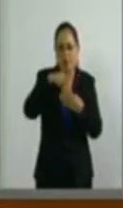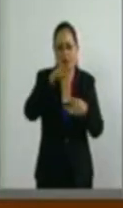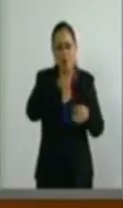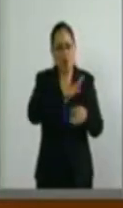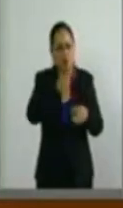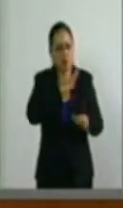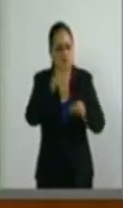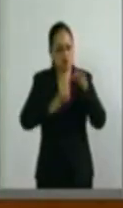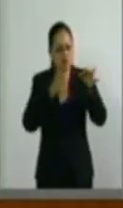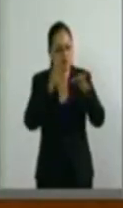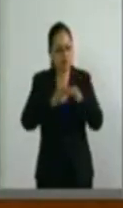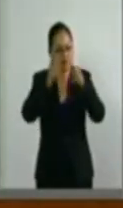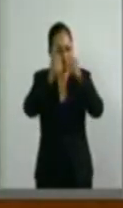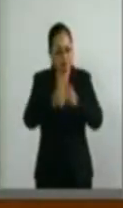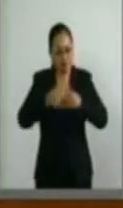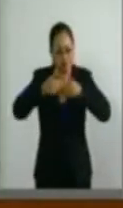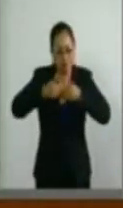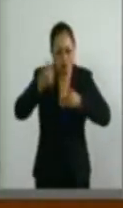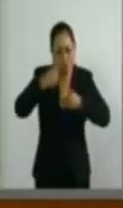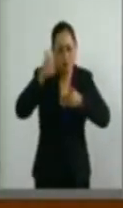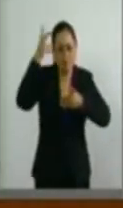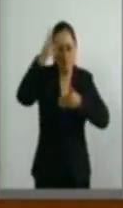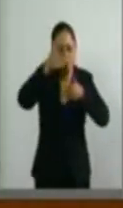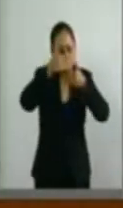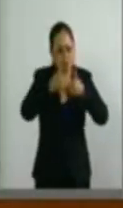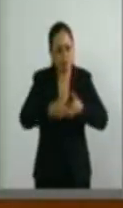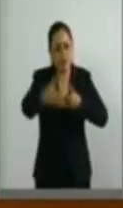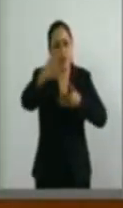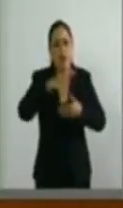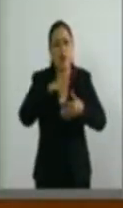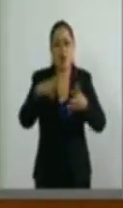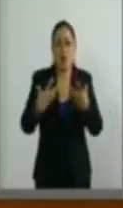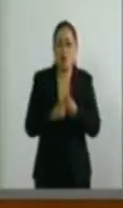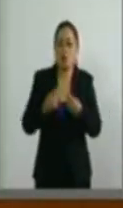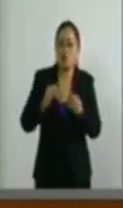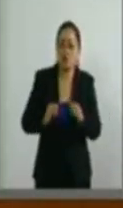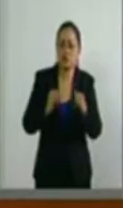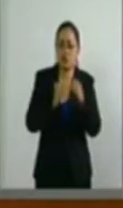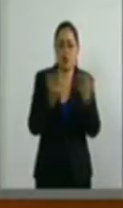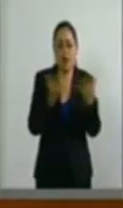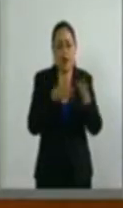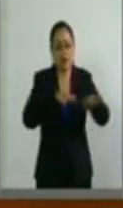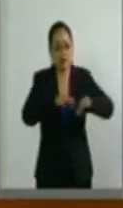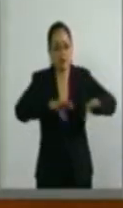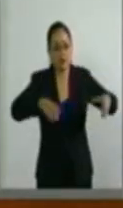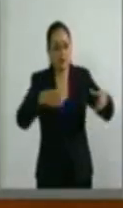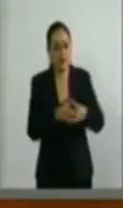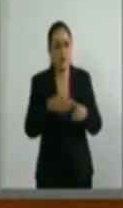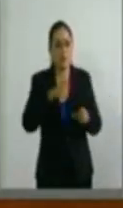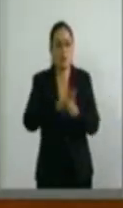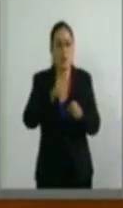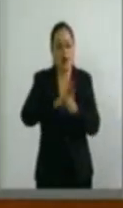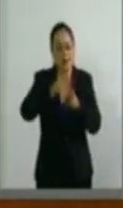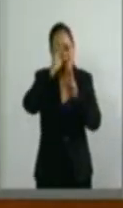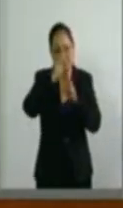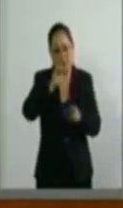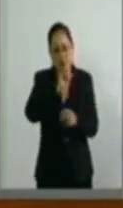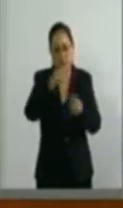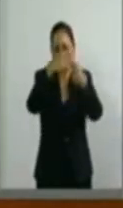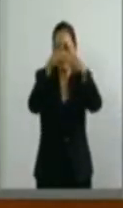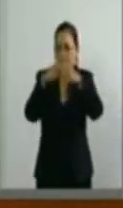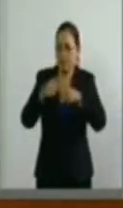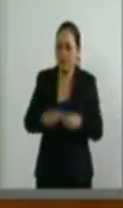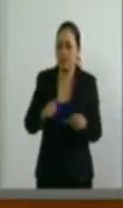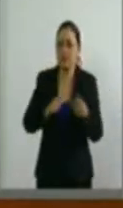su permanencia en el tiempo a partir del trabajo institucional bajo principios de respeto a la